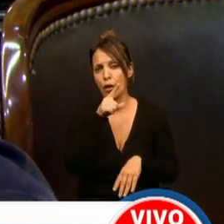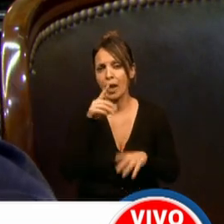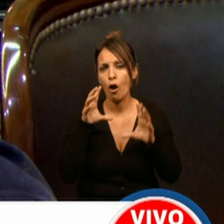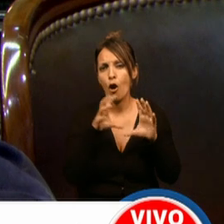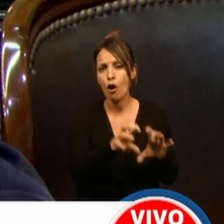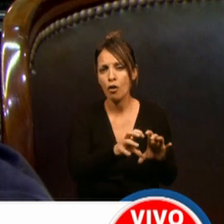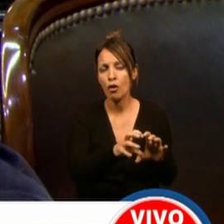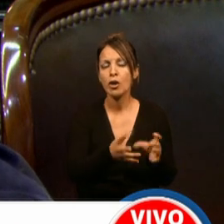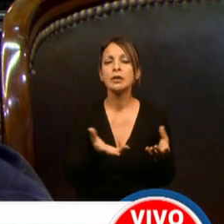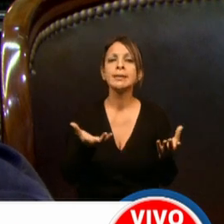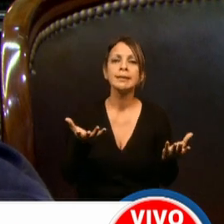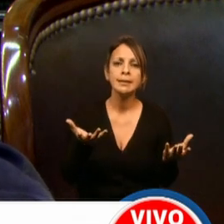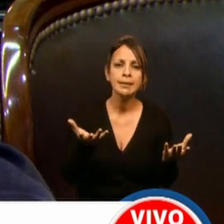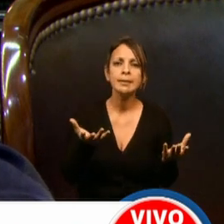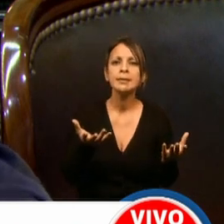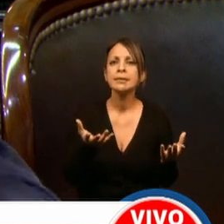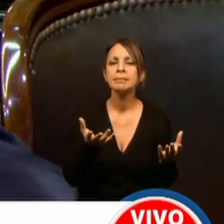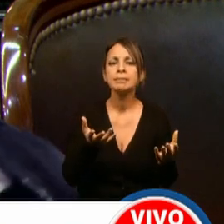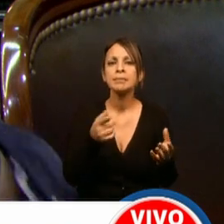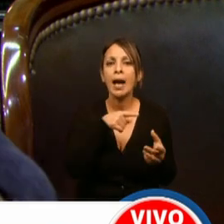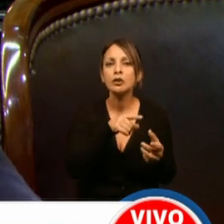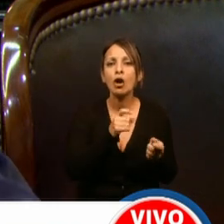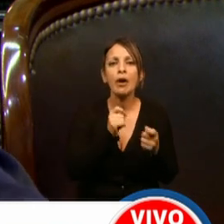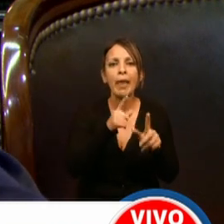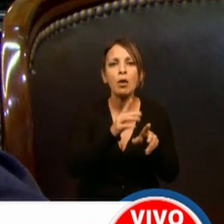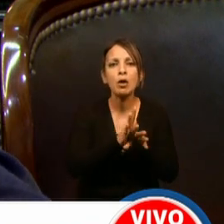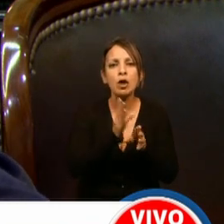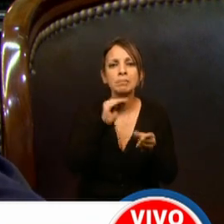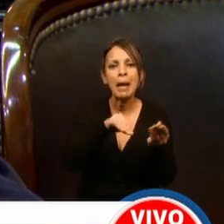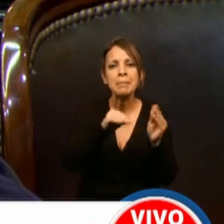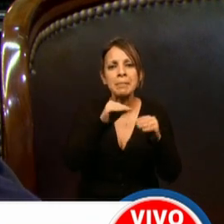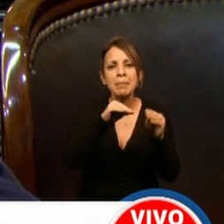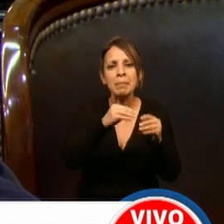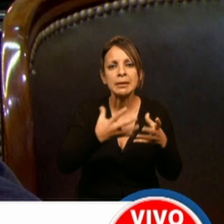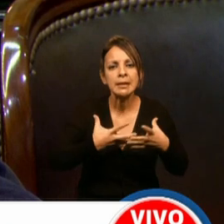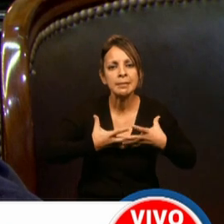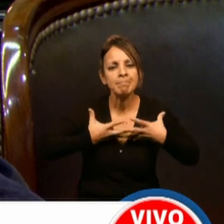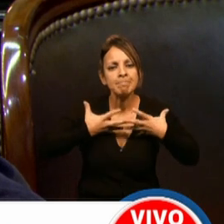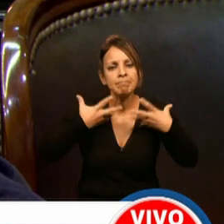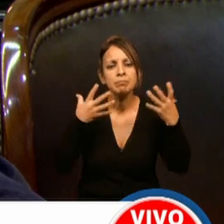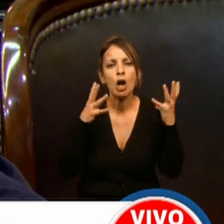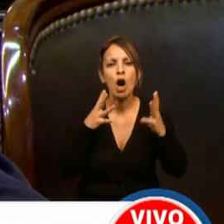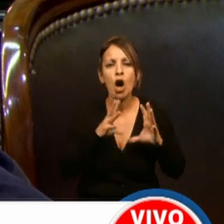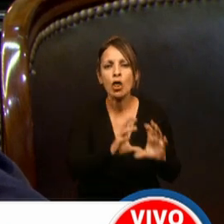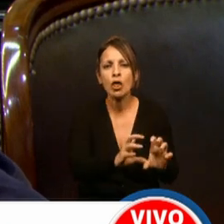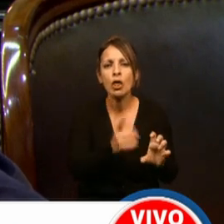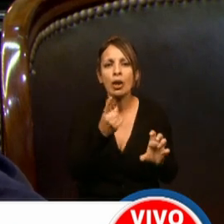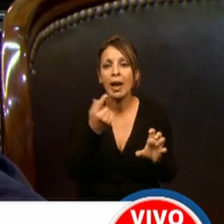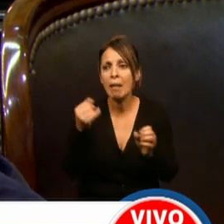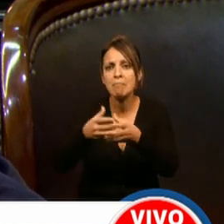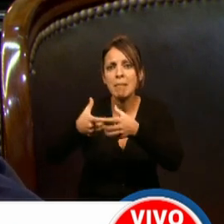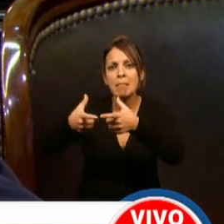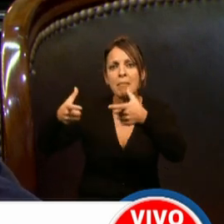lo que no pueden y lo que más odio le genera son esos miles de pibes y pibas y esa es la gran